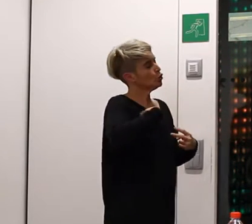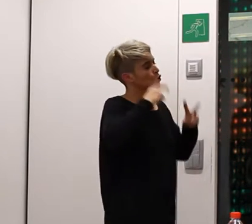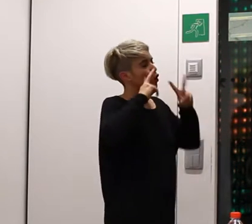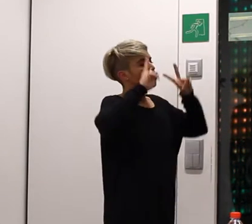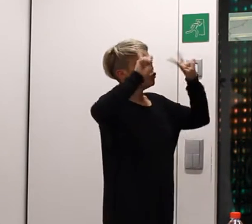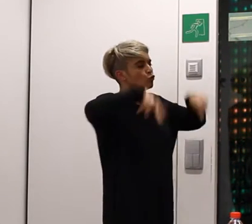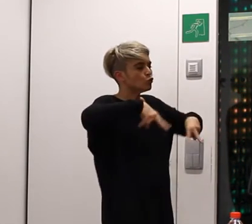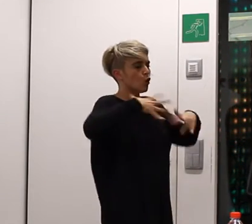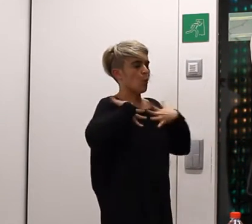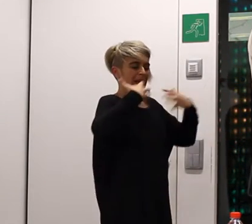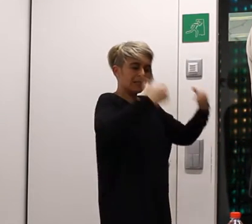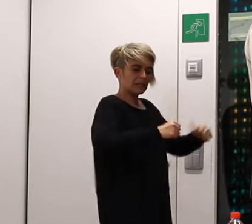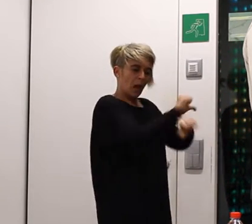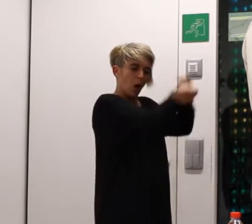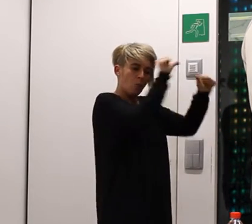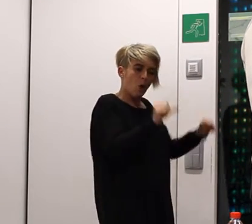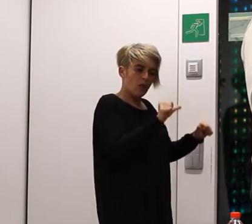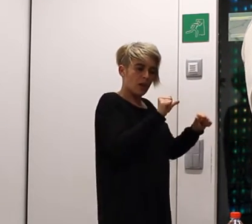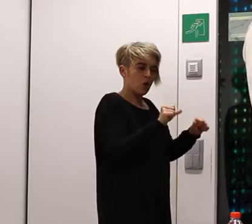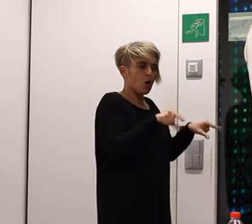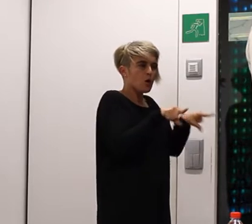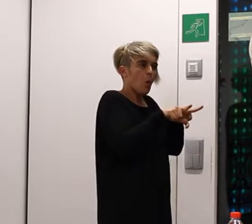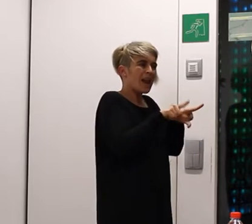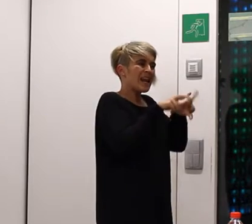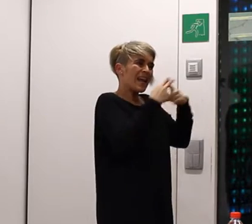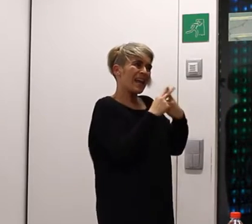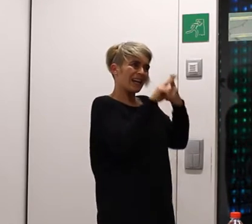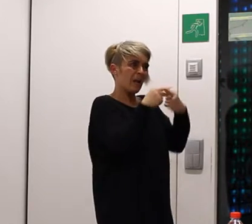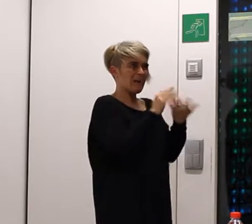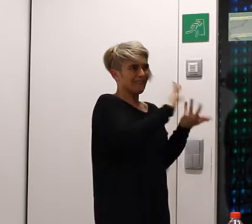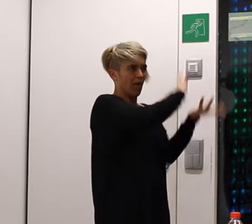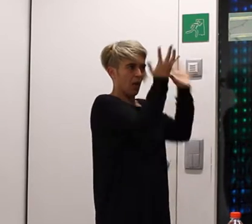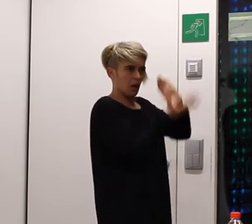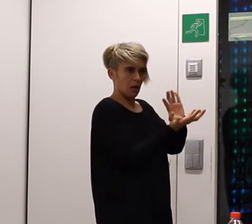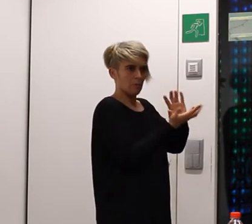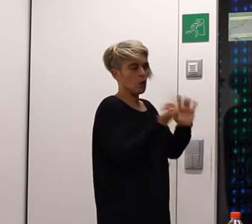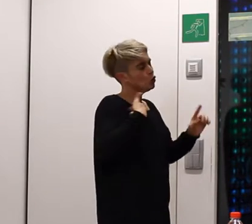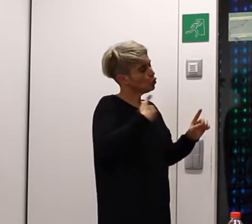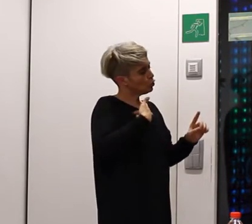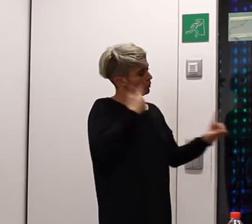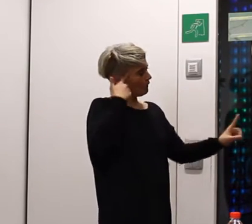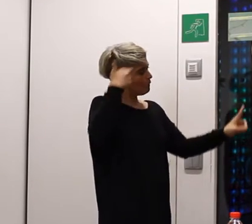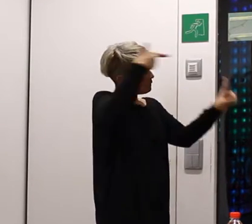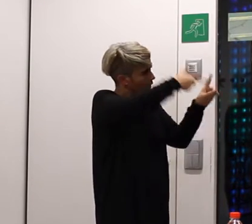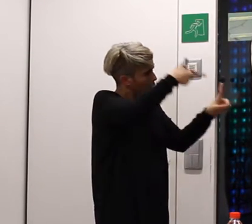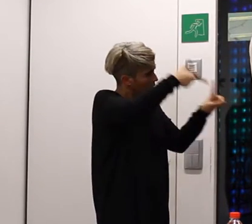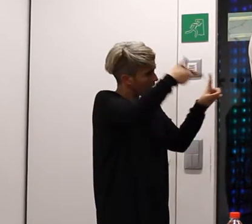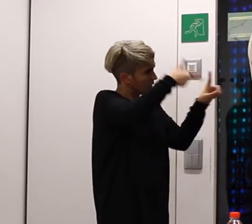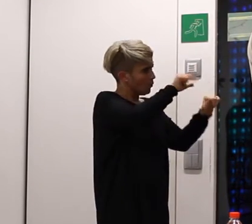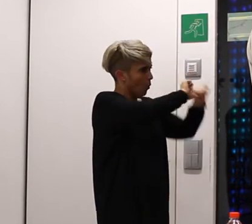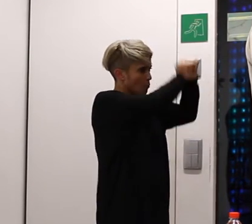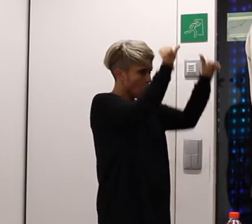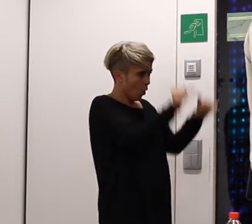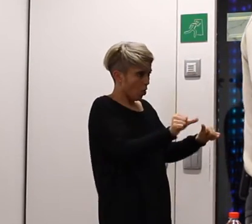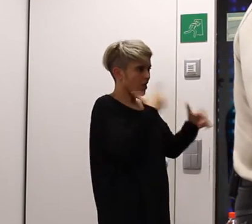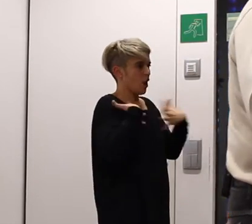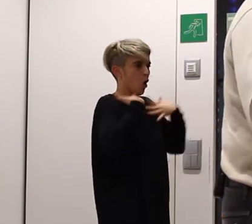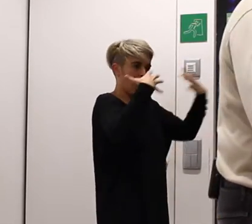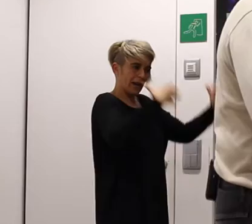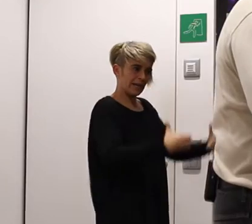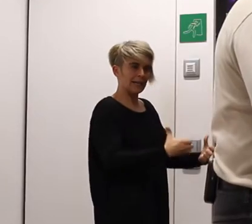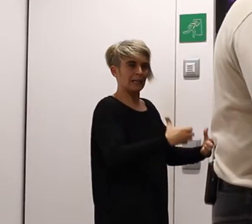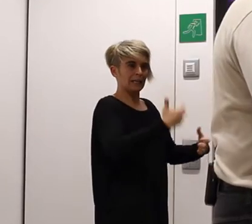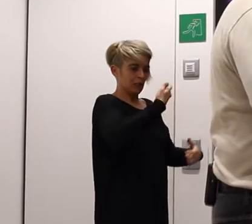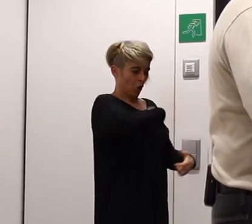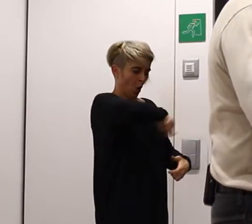como herramienta de cambio, porque realmente una de nuestras pretensiones es cambiar el modelo energético en España. Y en eso sí somos